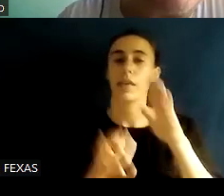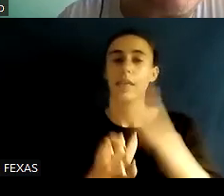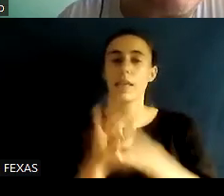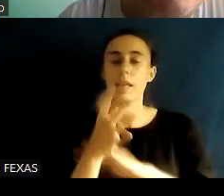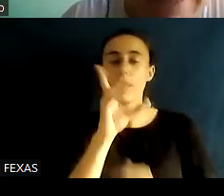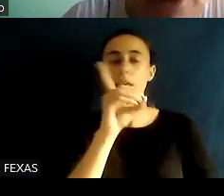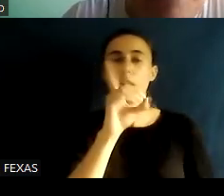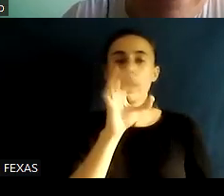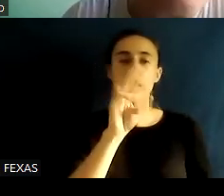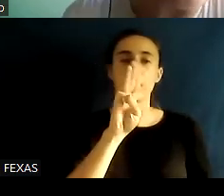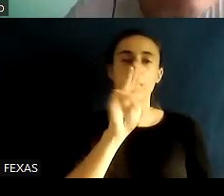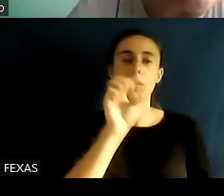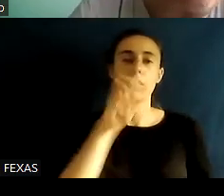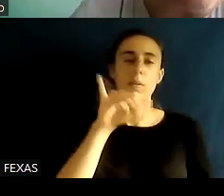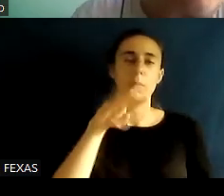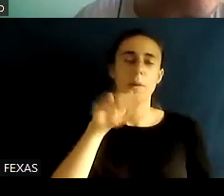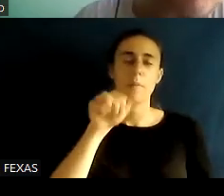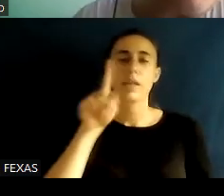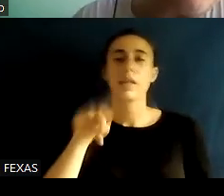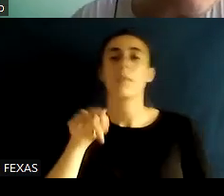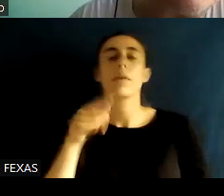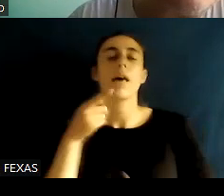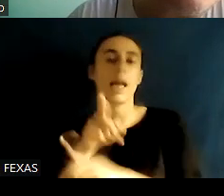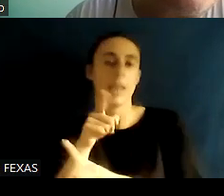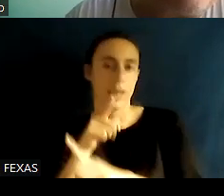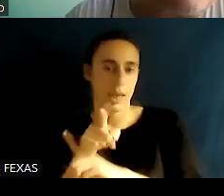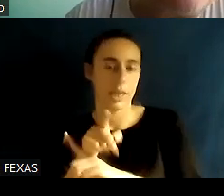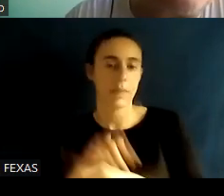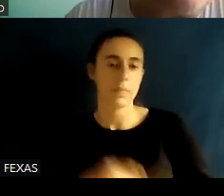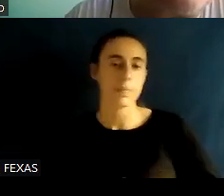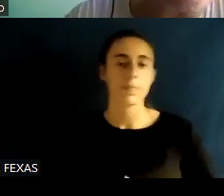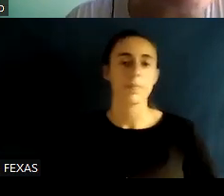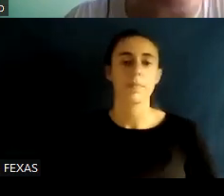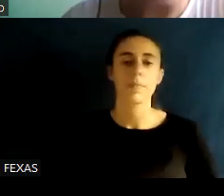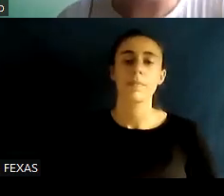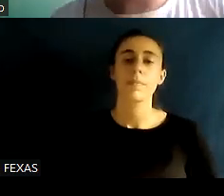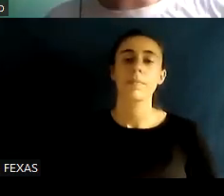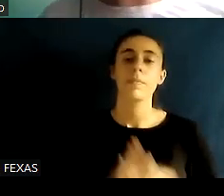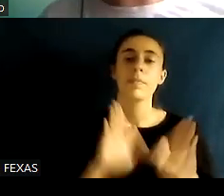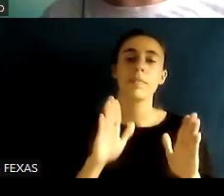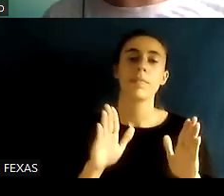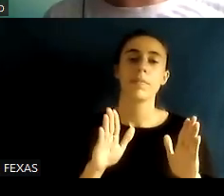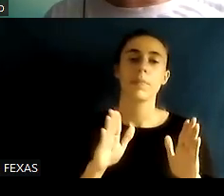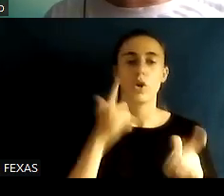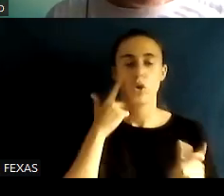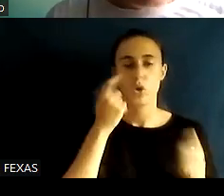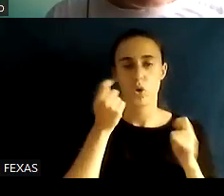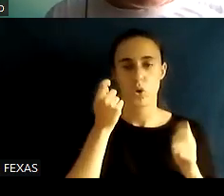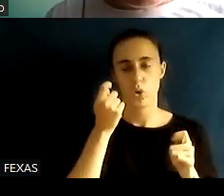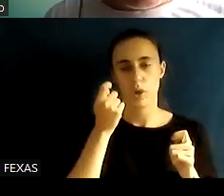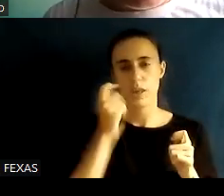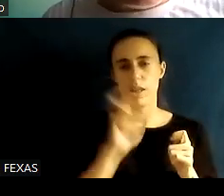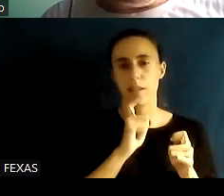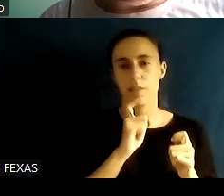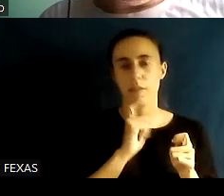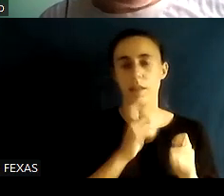dopamina y la noradrenalina, y también la tiroxina, que es la hormona tiroidea, pero es más complicada de manejar. De la misma manera que en el